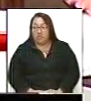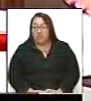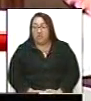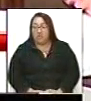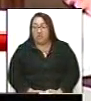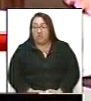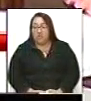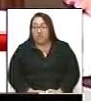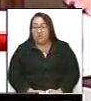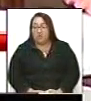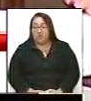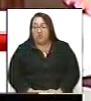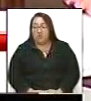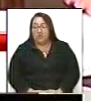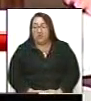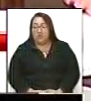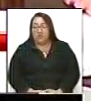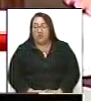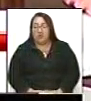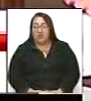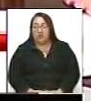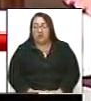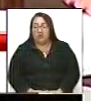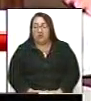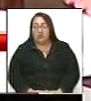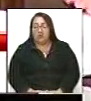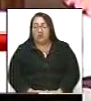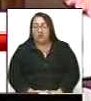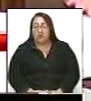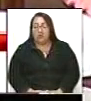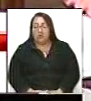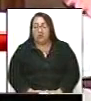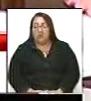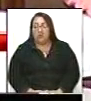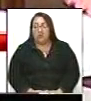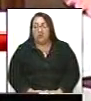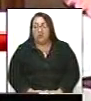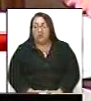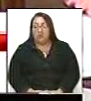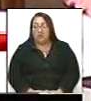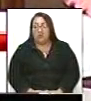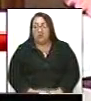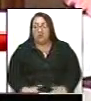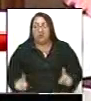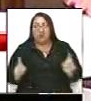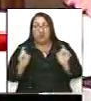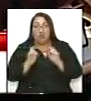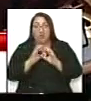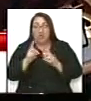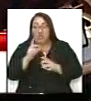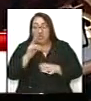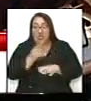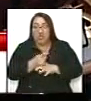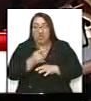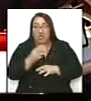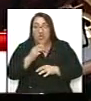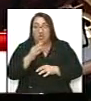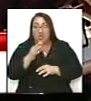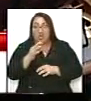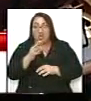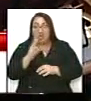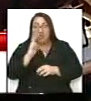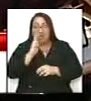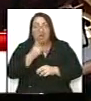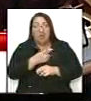trabajo de las comisiones. Segundo. Pero por si acaso, los que se quejaron del viernes fueron los provincianos,